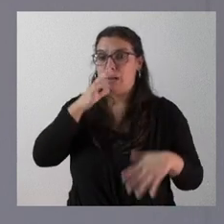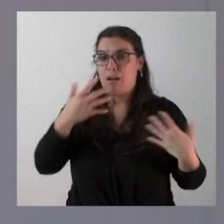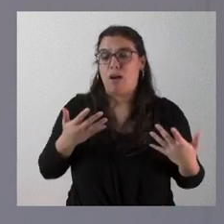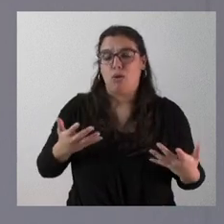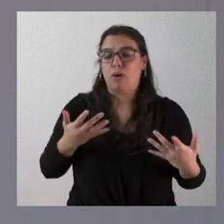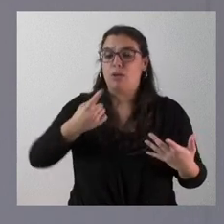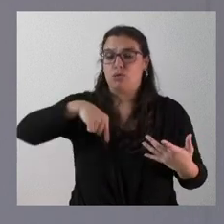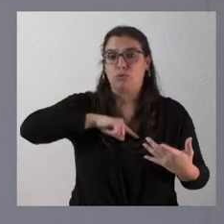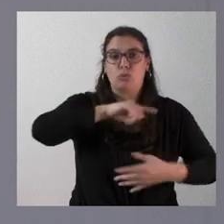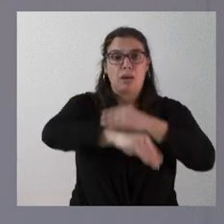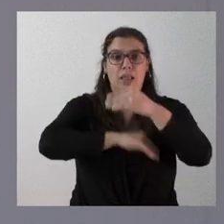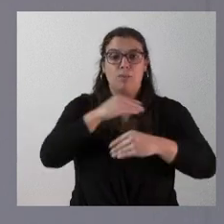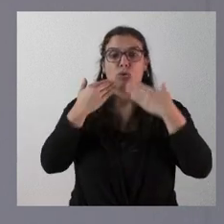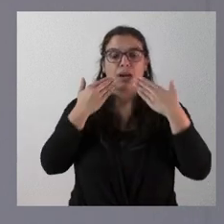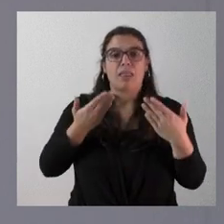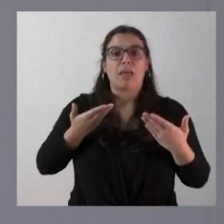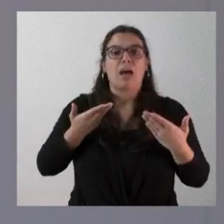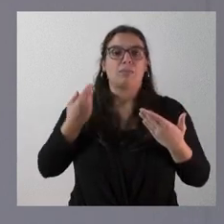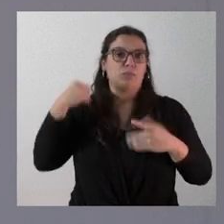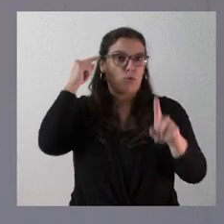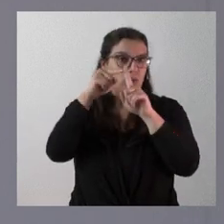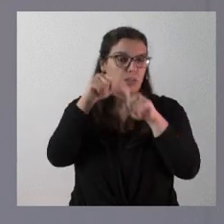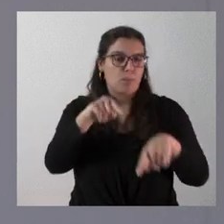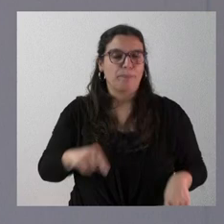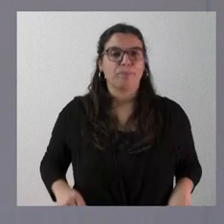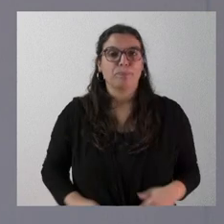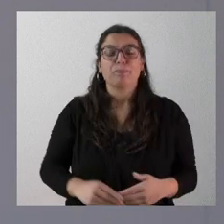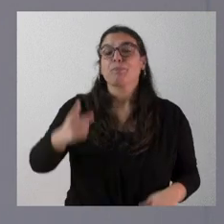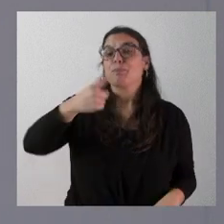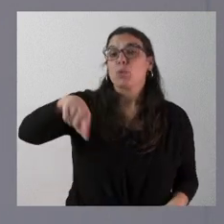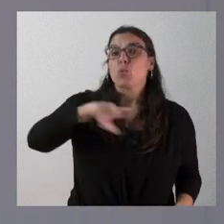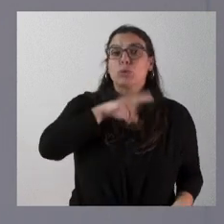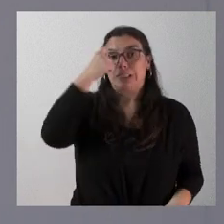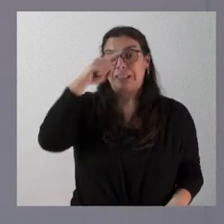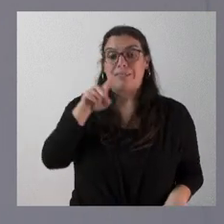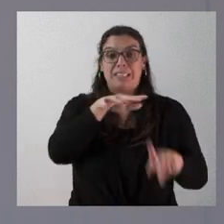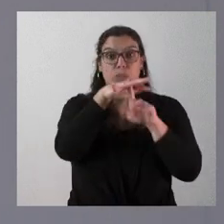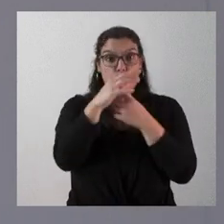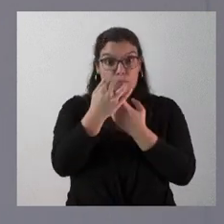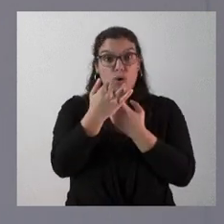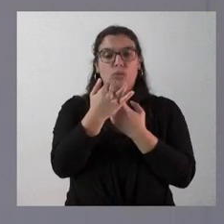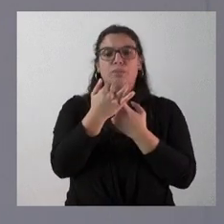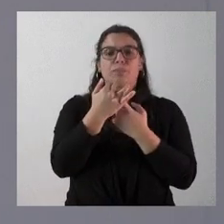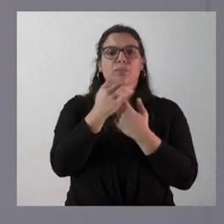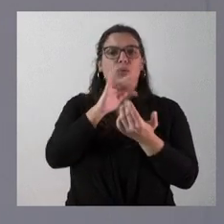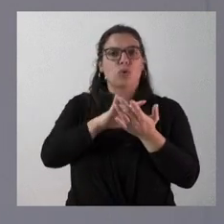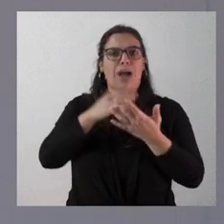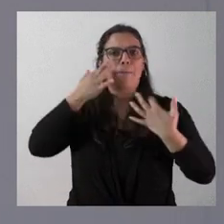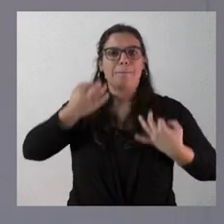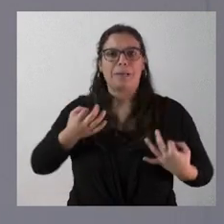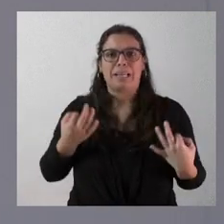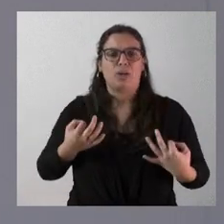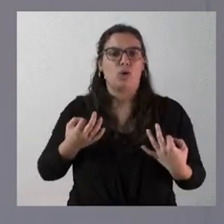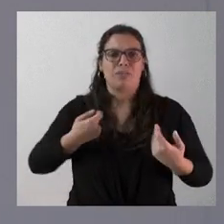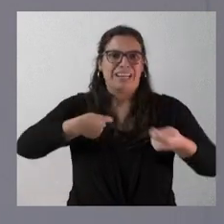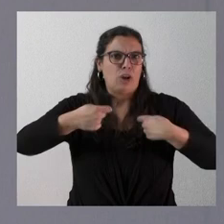que lo estamos haciendo a través de estas finalidades saben ustedes que esta situación ha puesto en muchísimo riesgo muchos